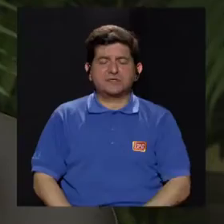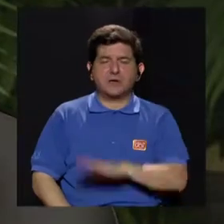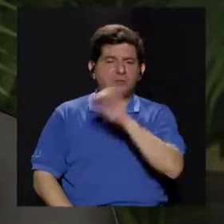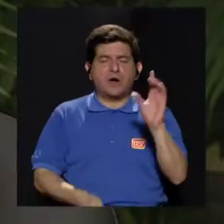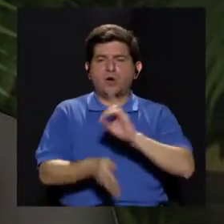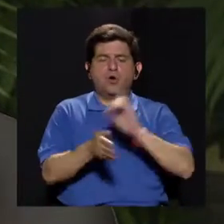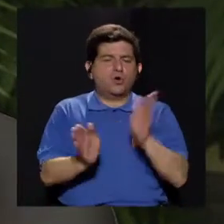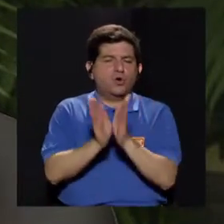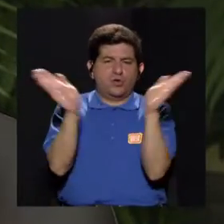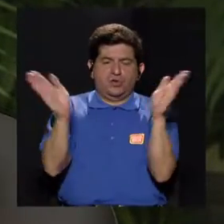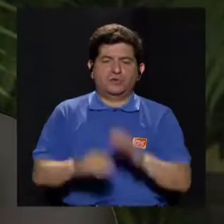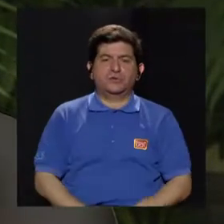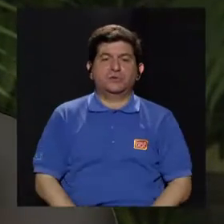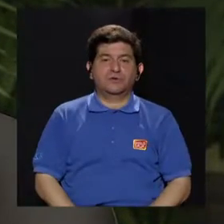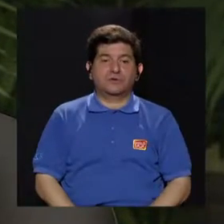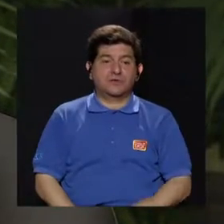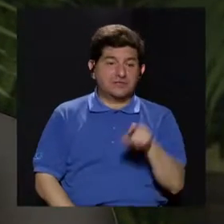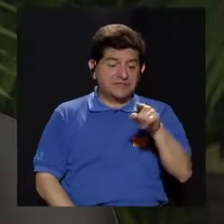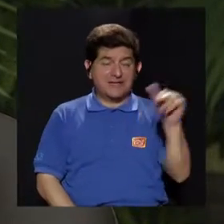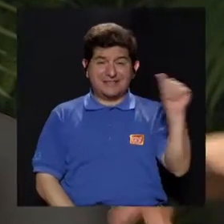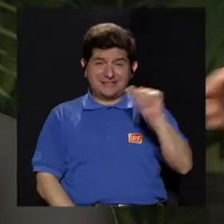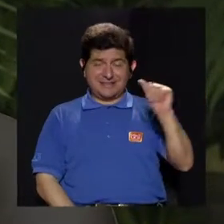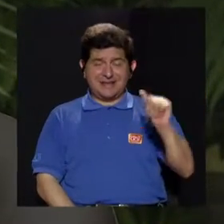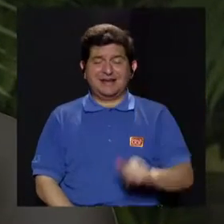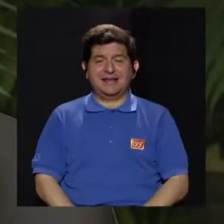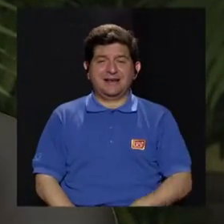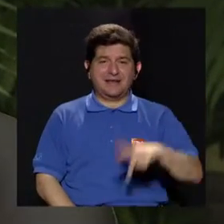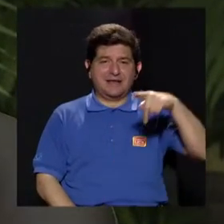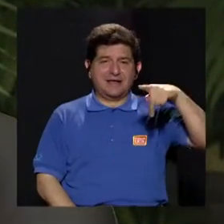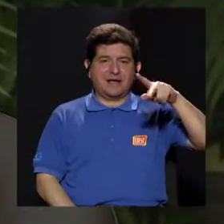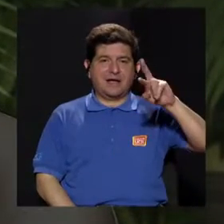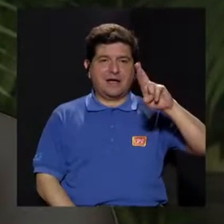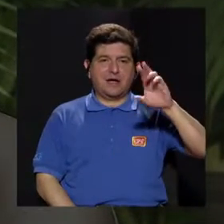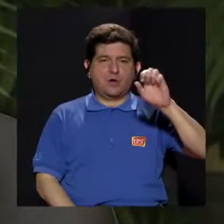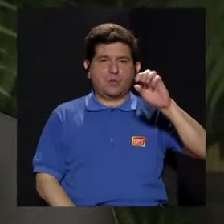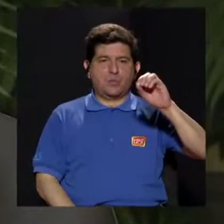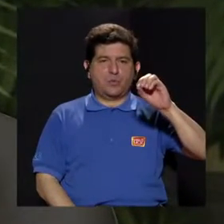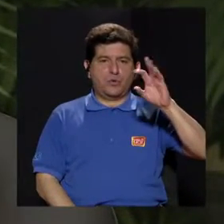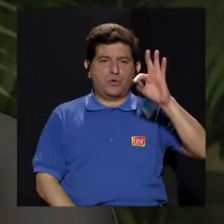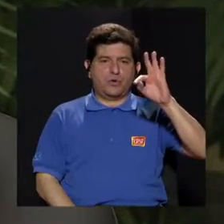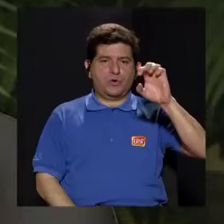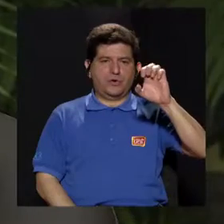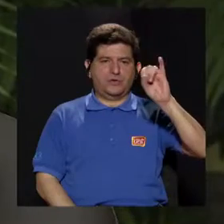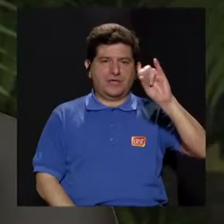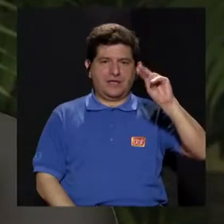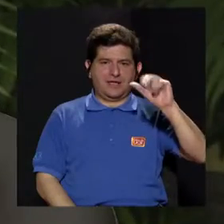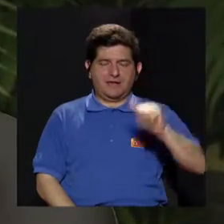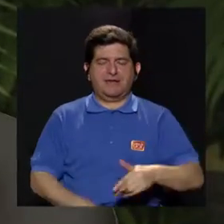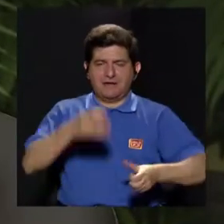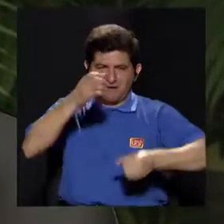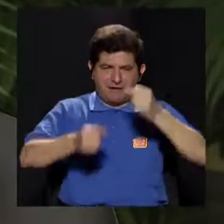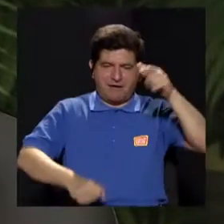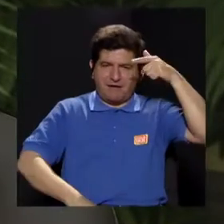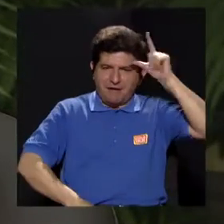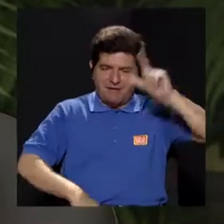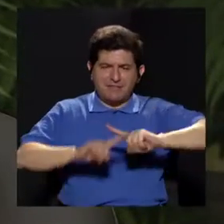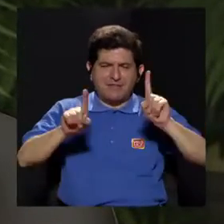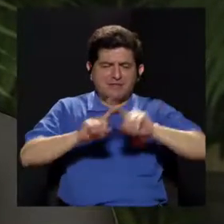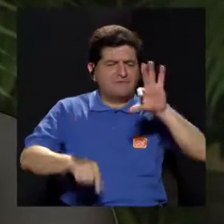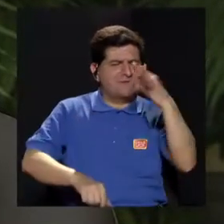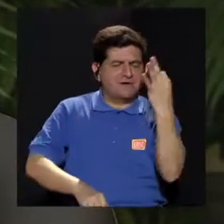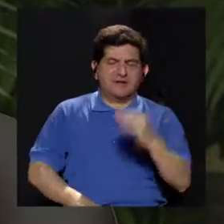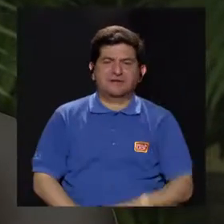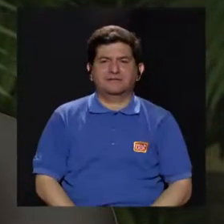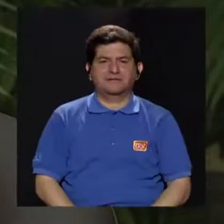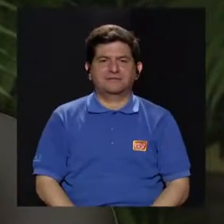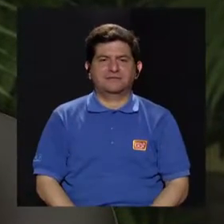La alergia a la proteína de la leche de vaca se puede manifestar de muchas formas.